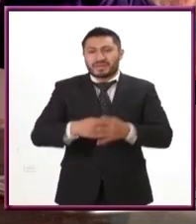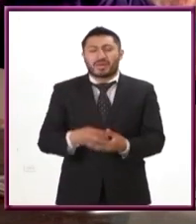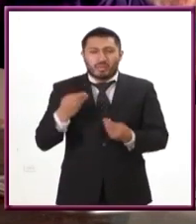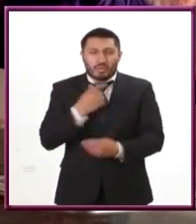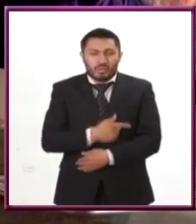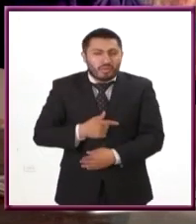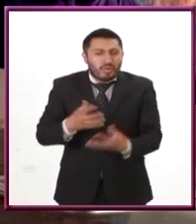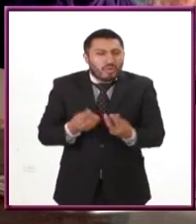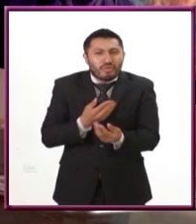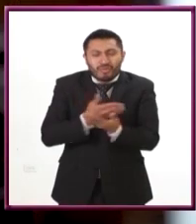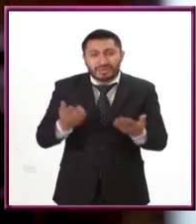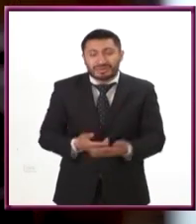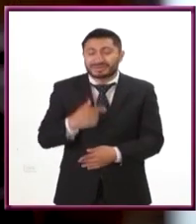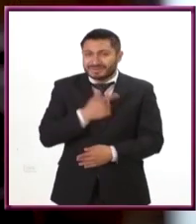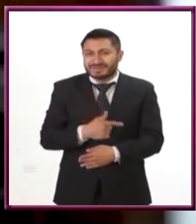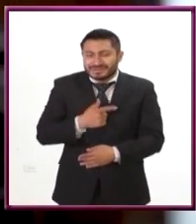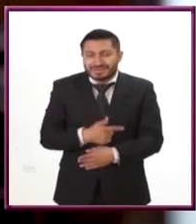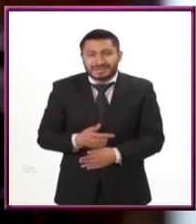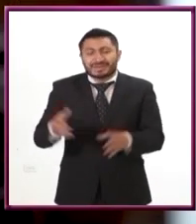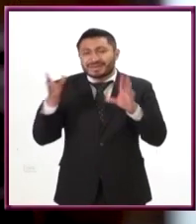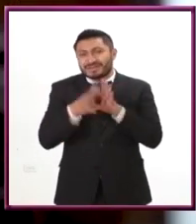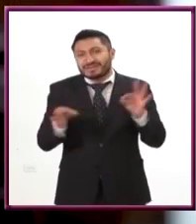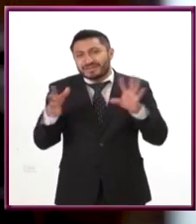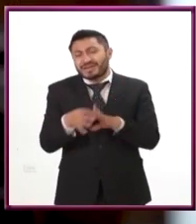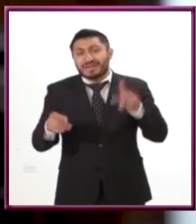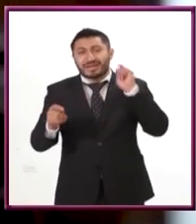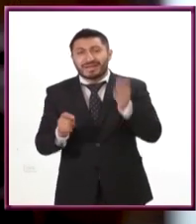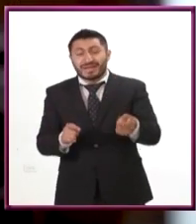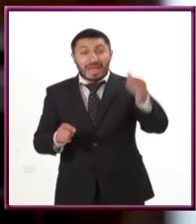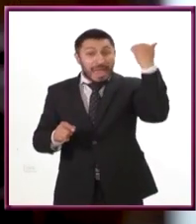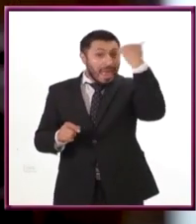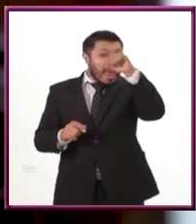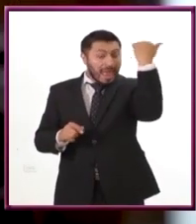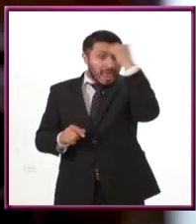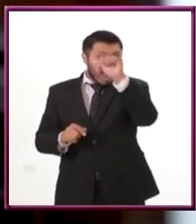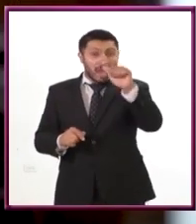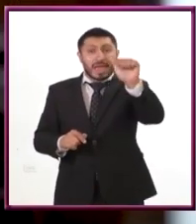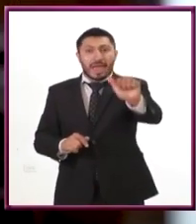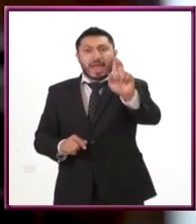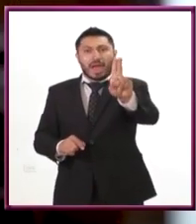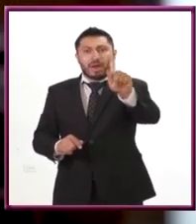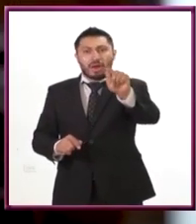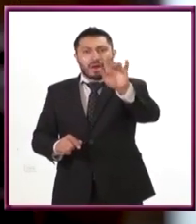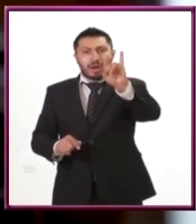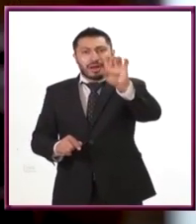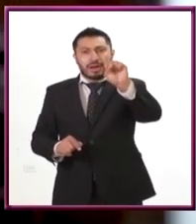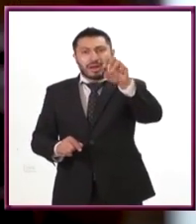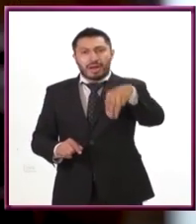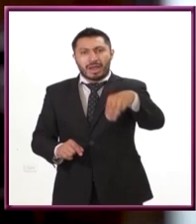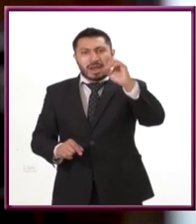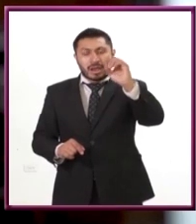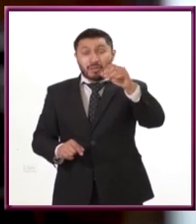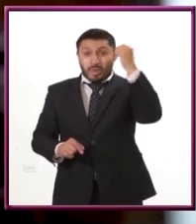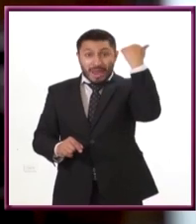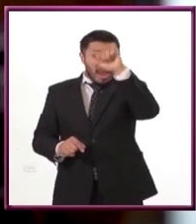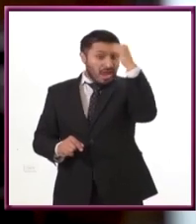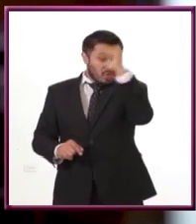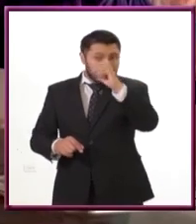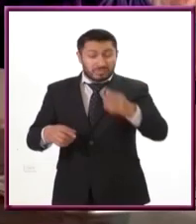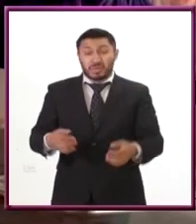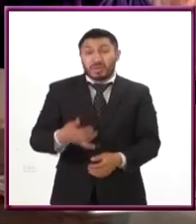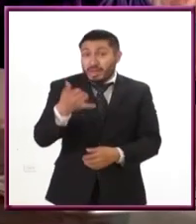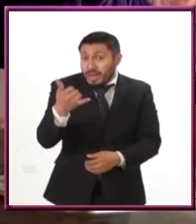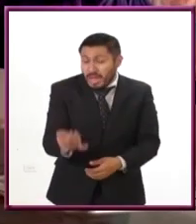un gusto estar aquí con ustedes. Me gustaría que nos contaras qué es el autismo y, hablando de una manera